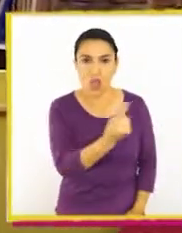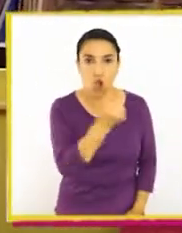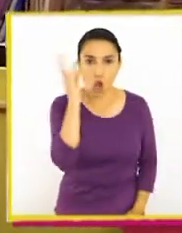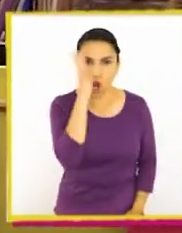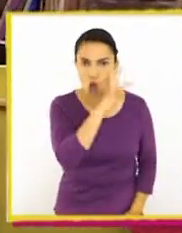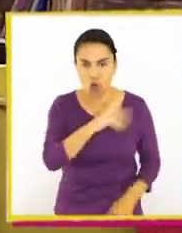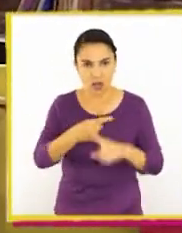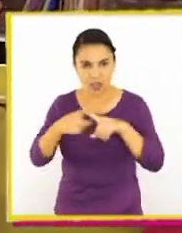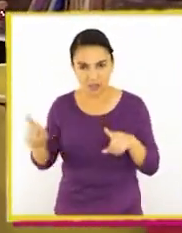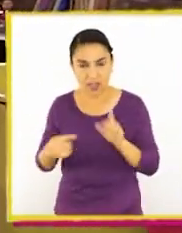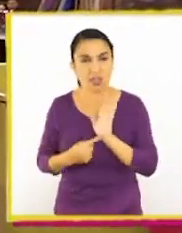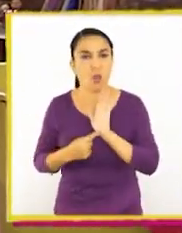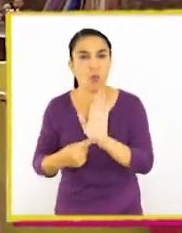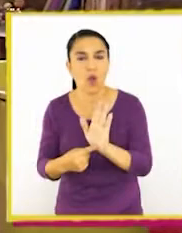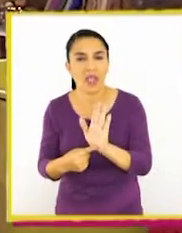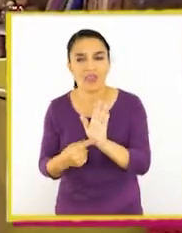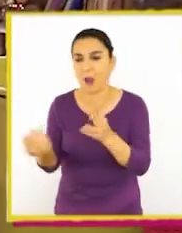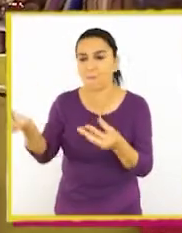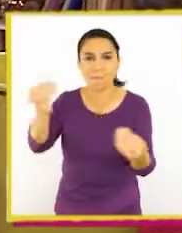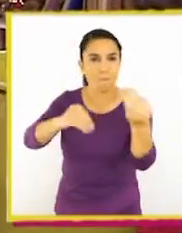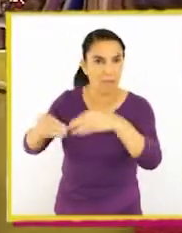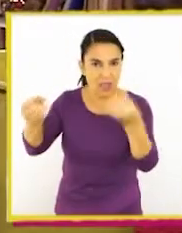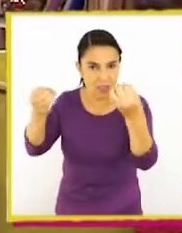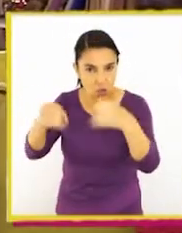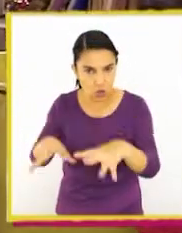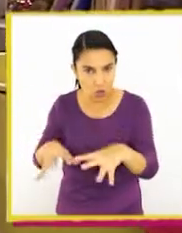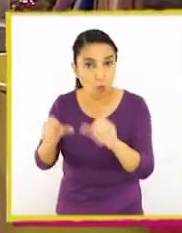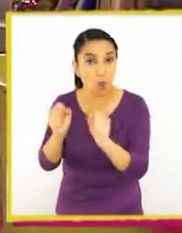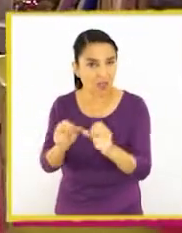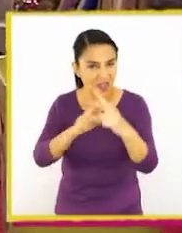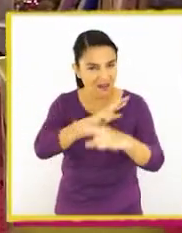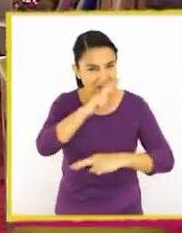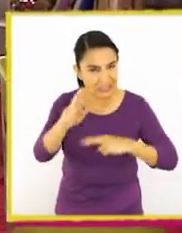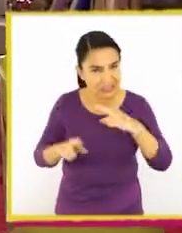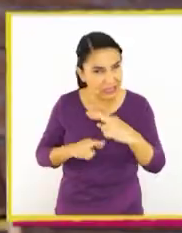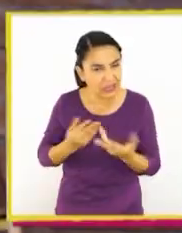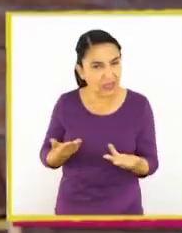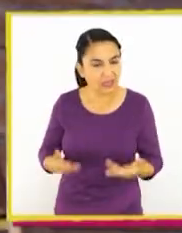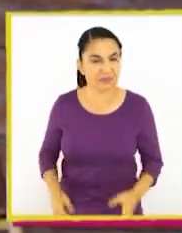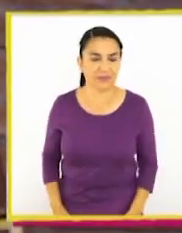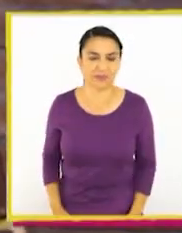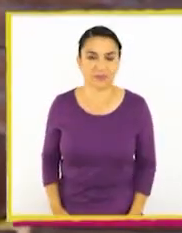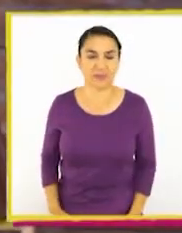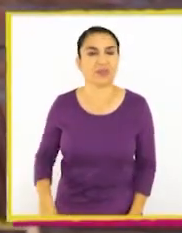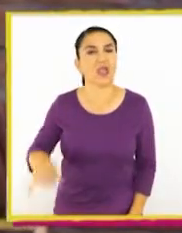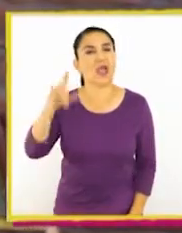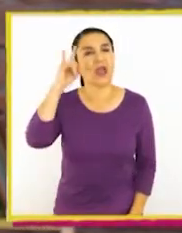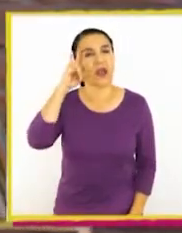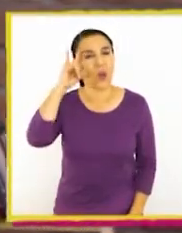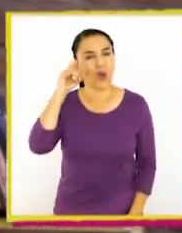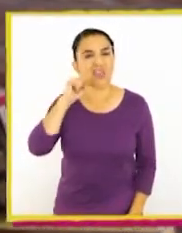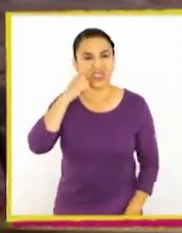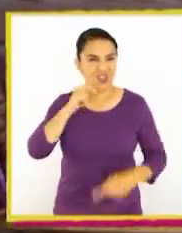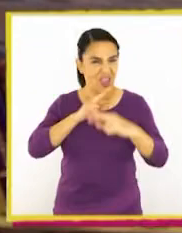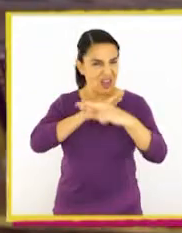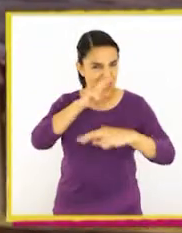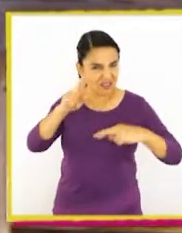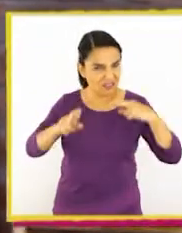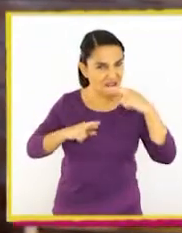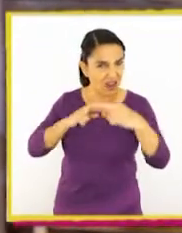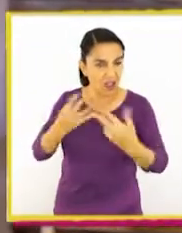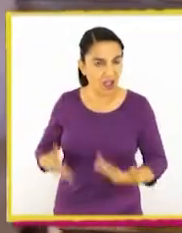que indica el material del que están compuestos para poder reciclarlos? ¿Recuerdan lo que es el reciclaje?